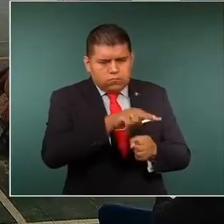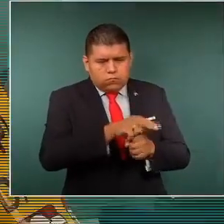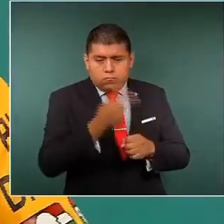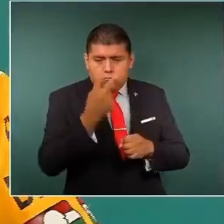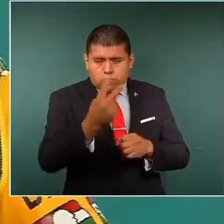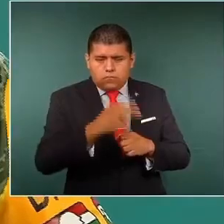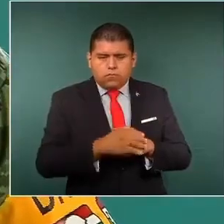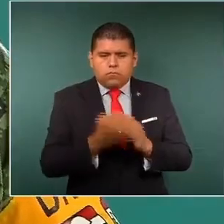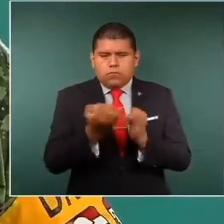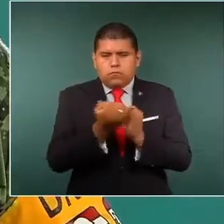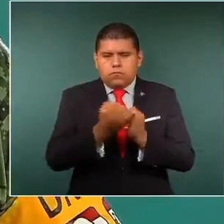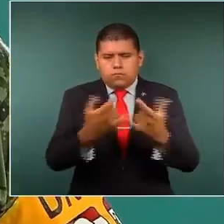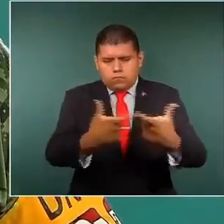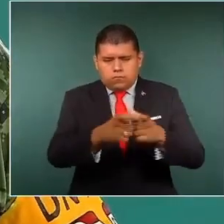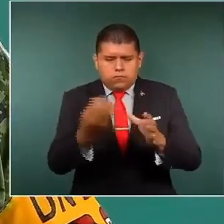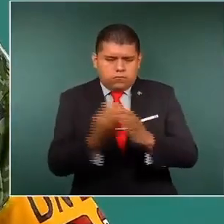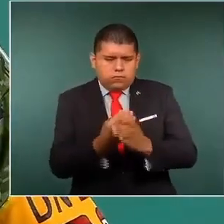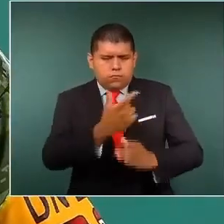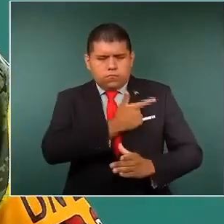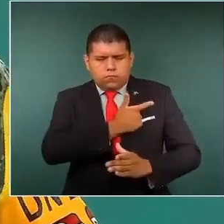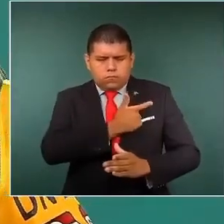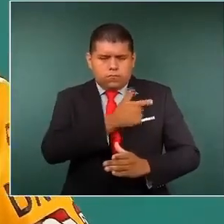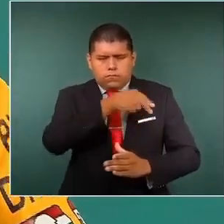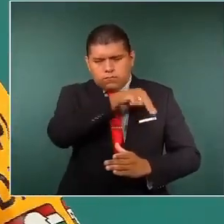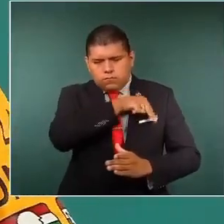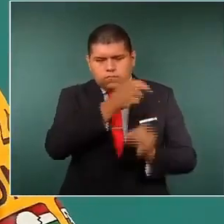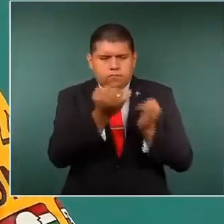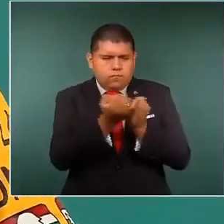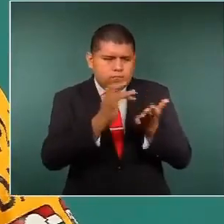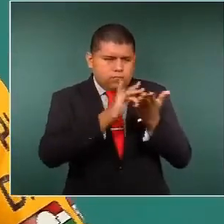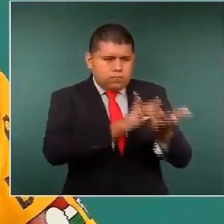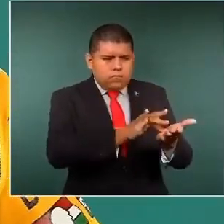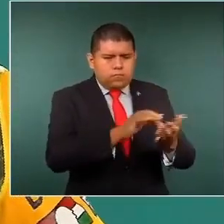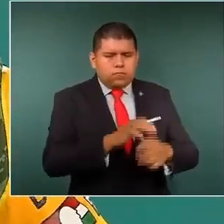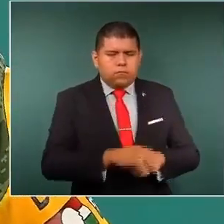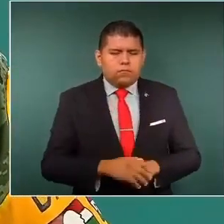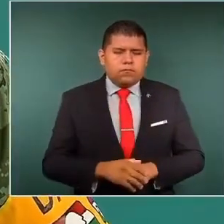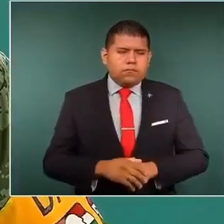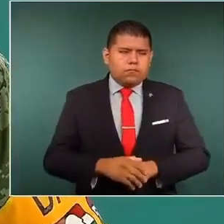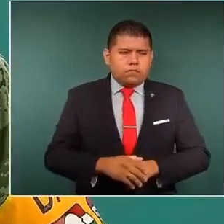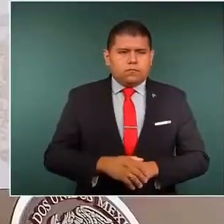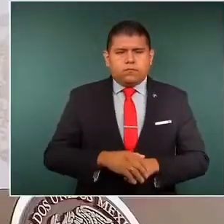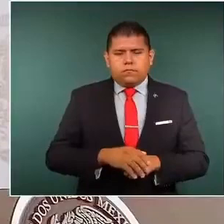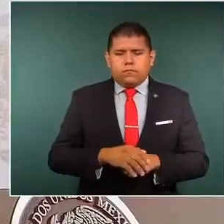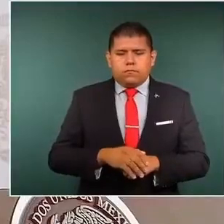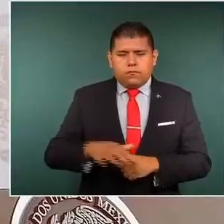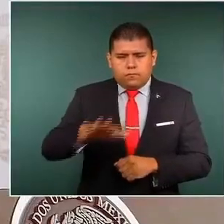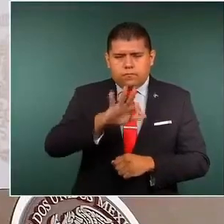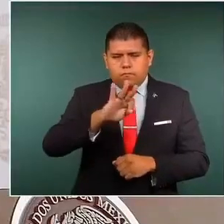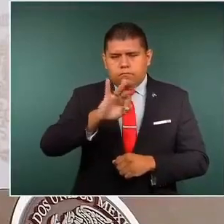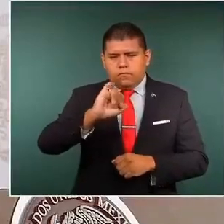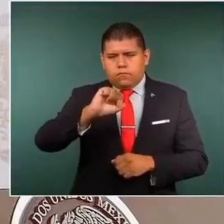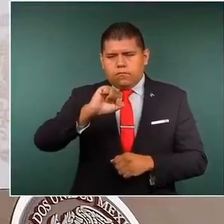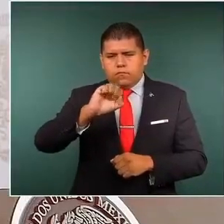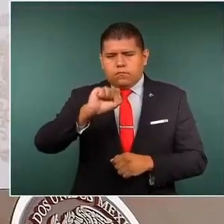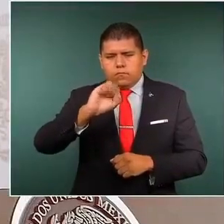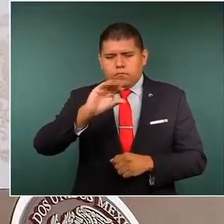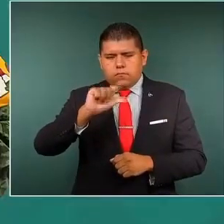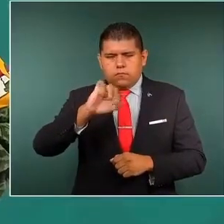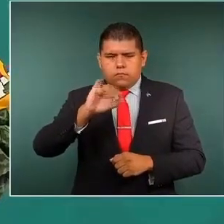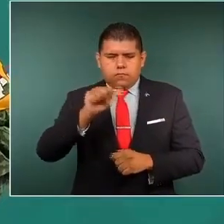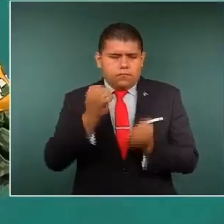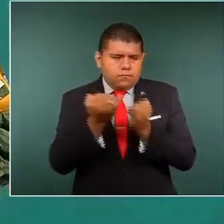Nacional despliega 32 bases de operaciones y la Fiscalía también apoya con desplegar